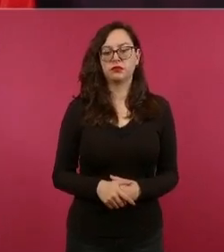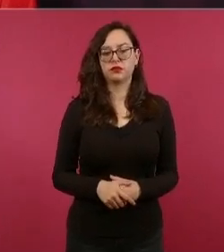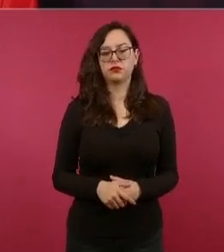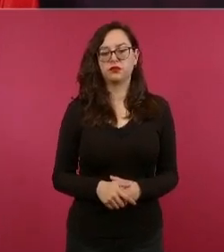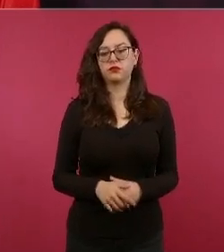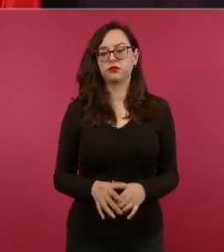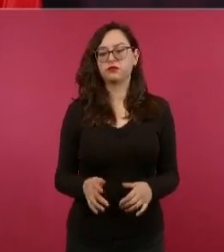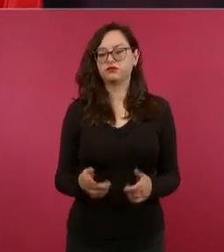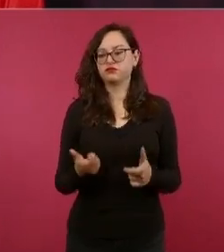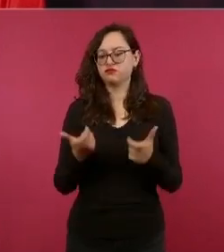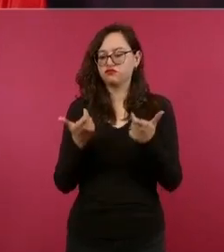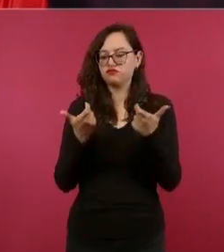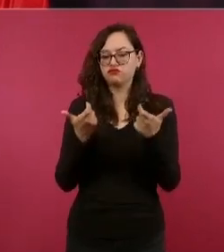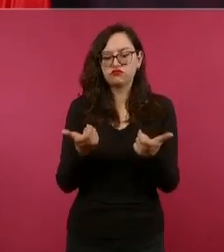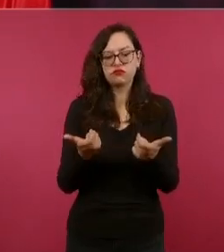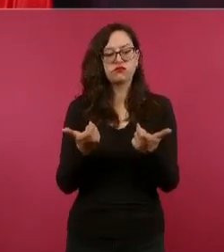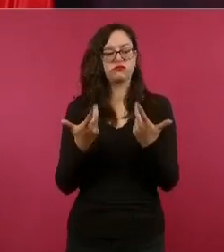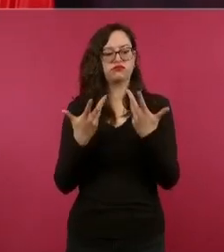tecnológica,